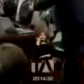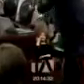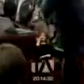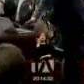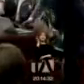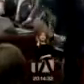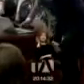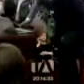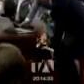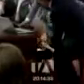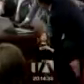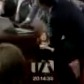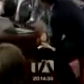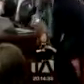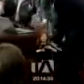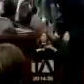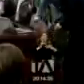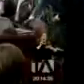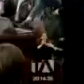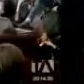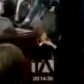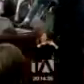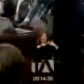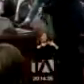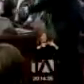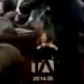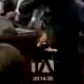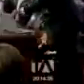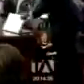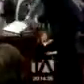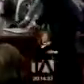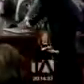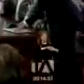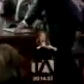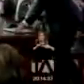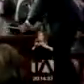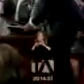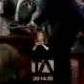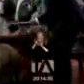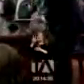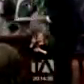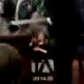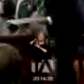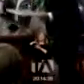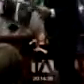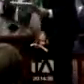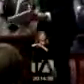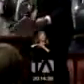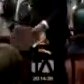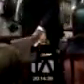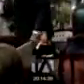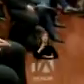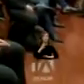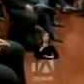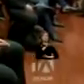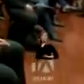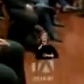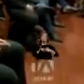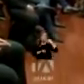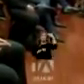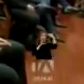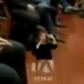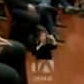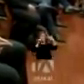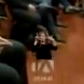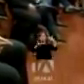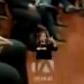las mujeres, serían 3 votos nulos. Si hacía lo mismo con la de los hombres, serían otros 3 nulos. Y si anulaba